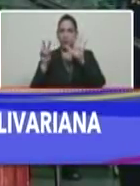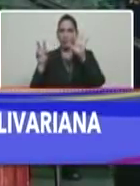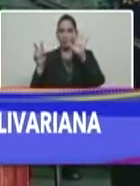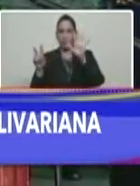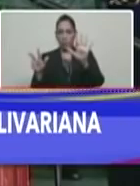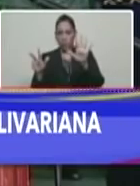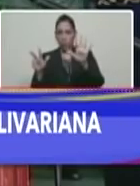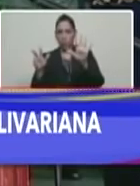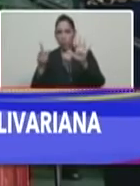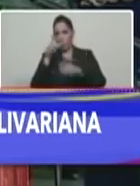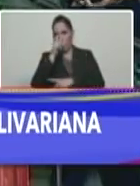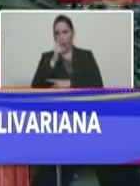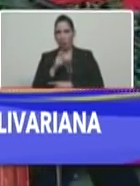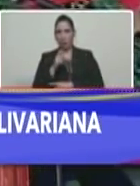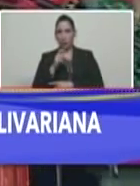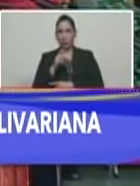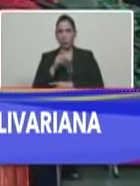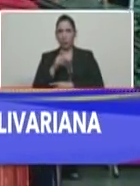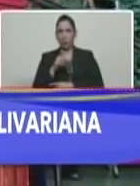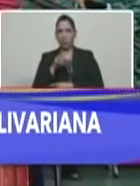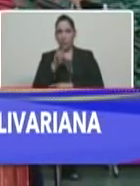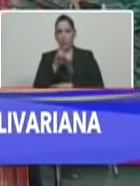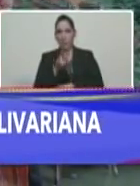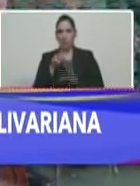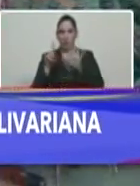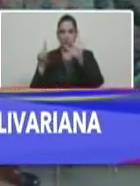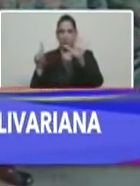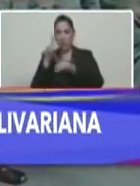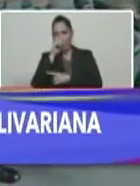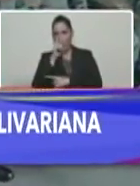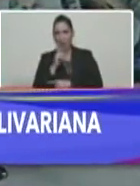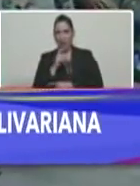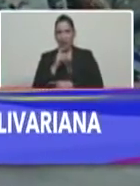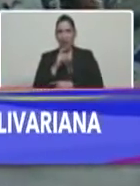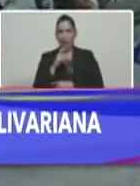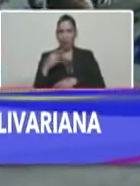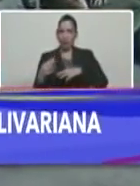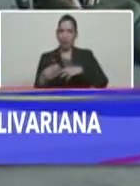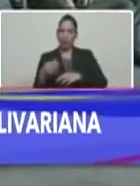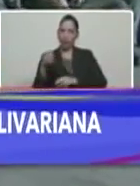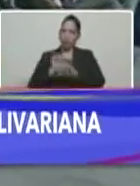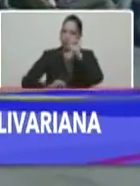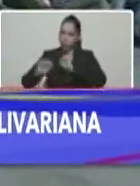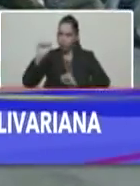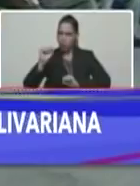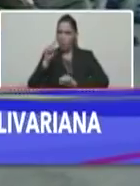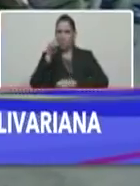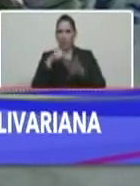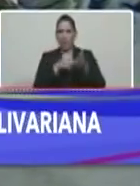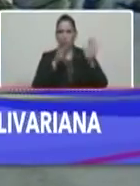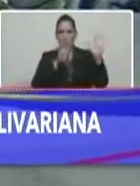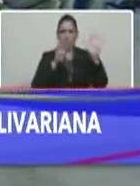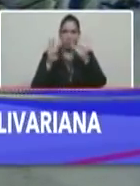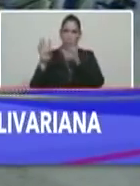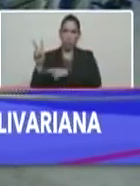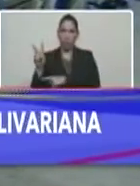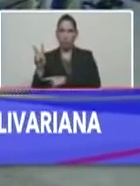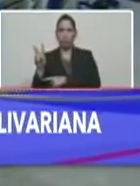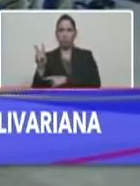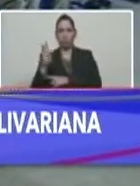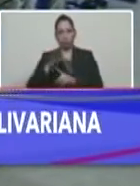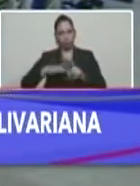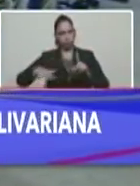bolivariana y 26 años de la rebelión cívico-militar del 27 de noviembre de 1992. Es agradable estar rodeado